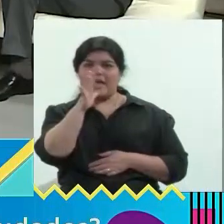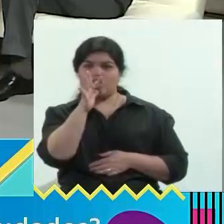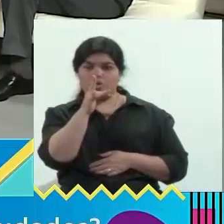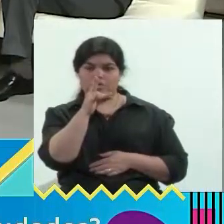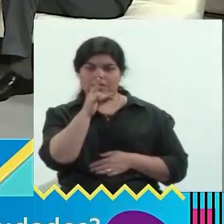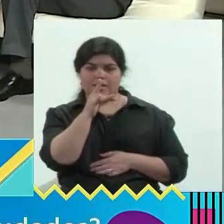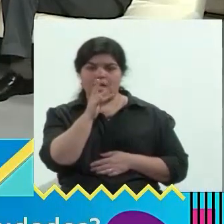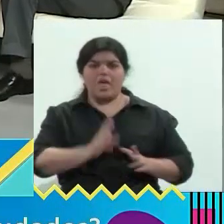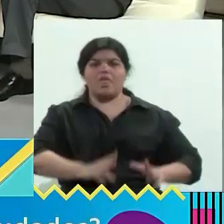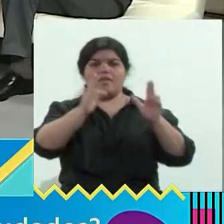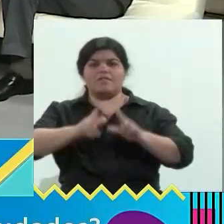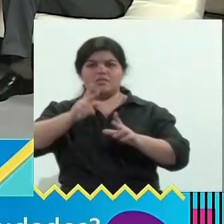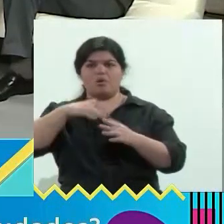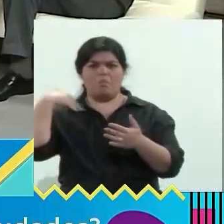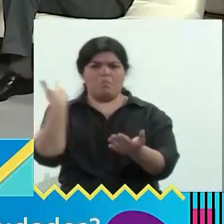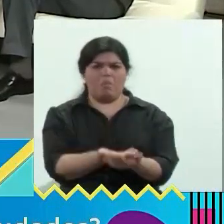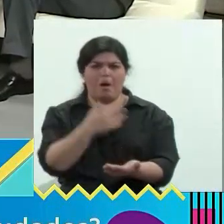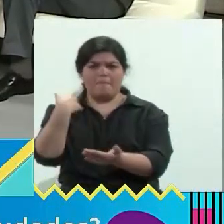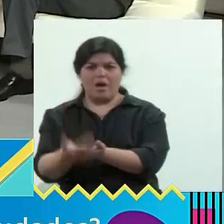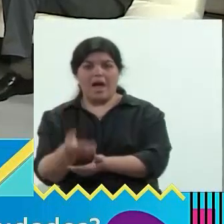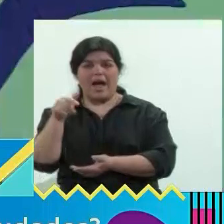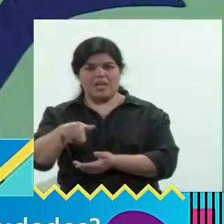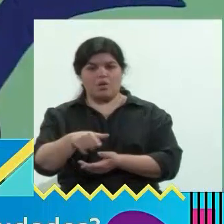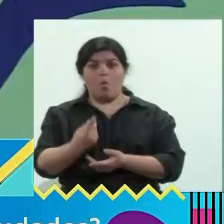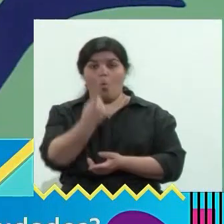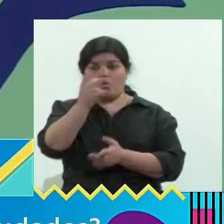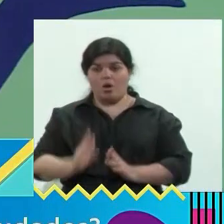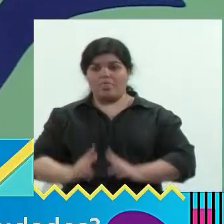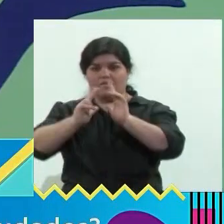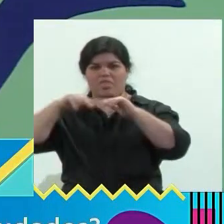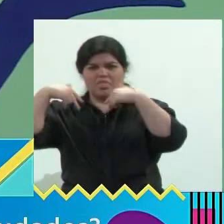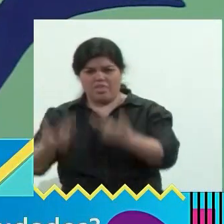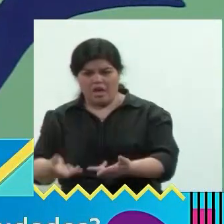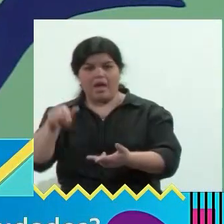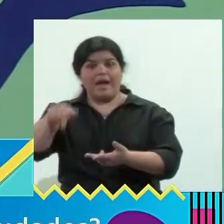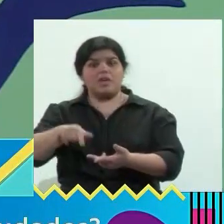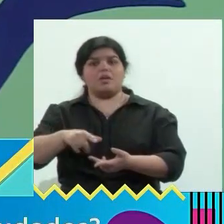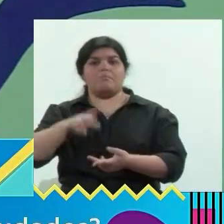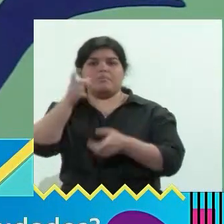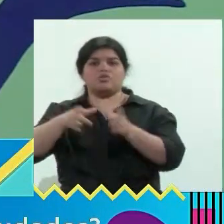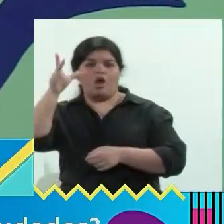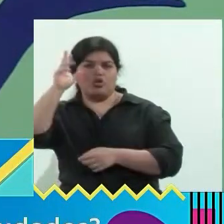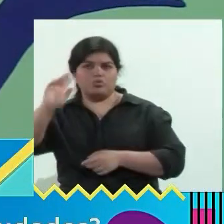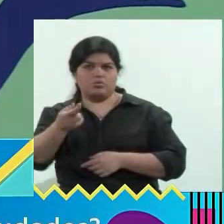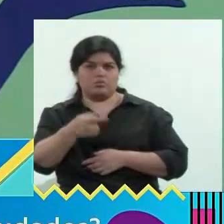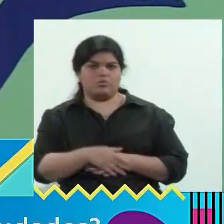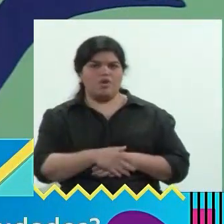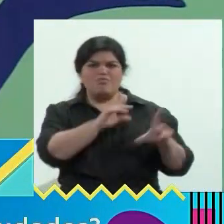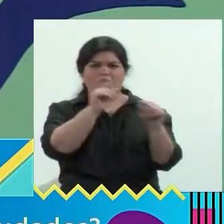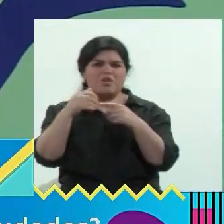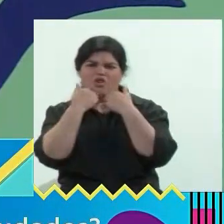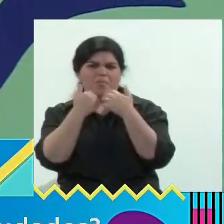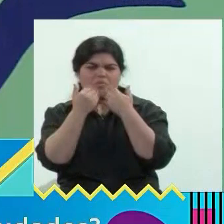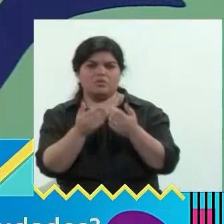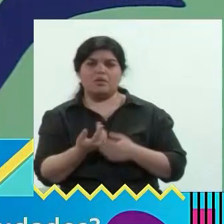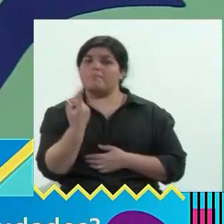colapsados, uno cayó y ahí murieron 8 personas. En términos de cifra, por supuesto que no es importante, sin embargo, se trata